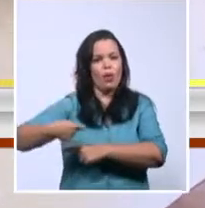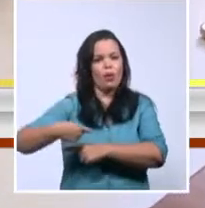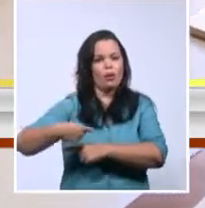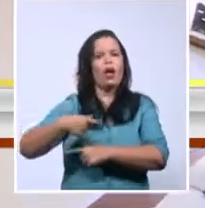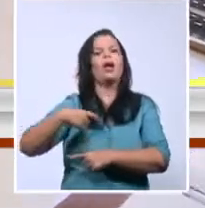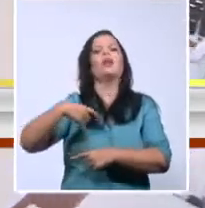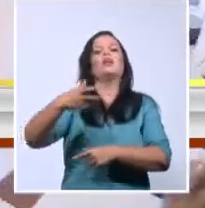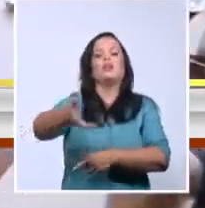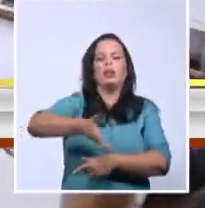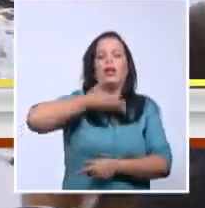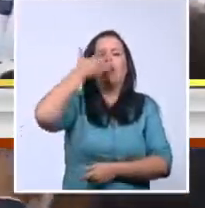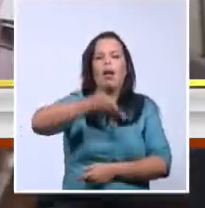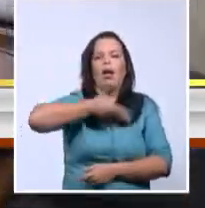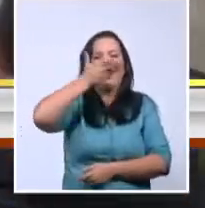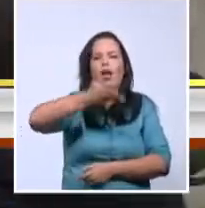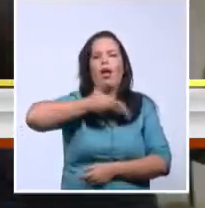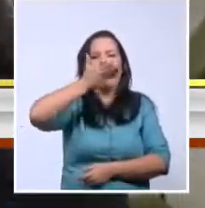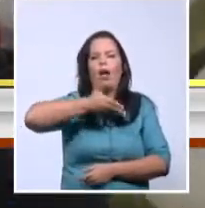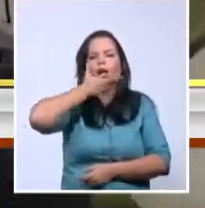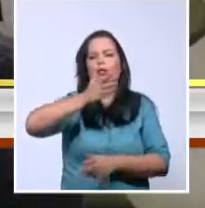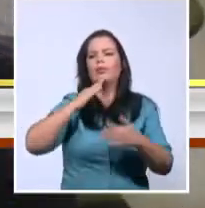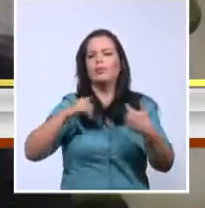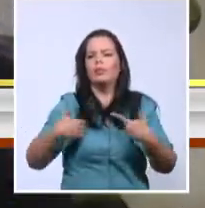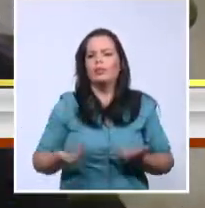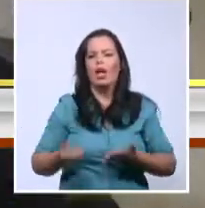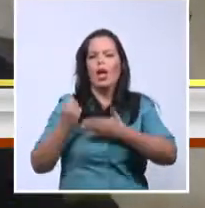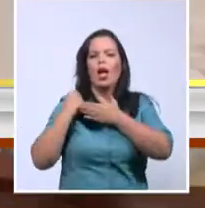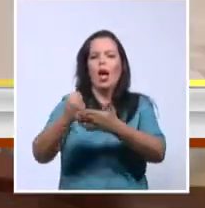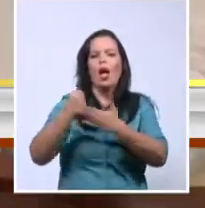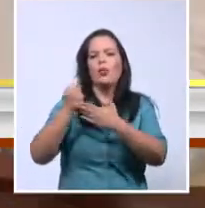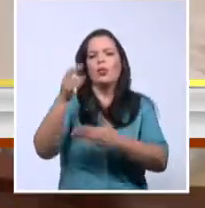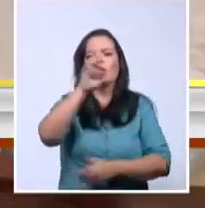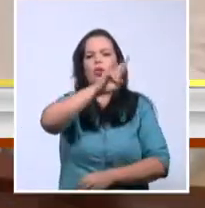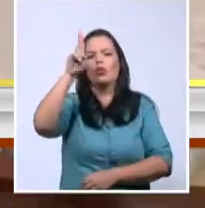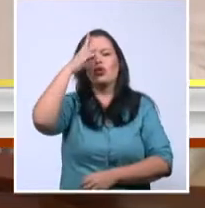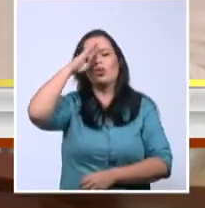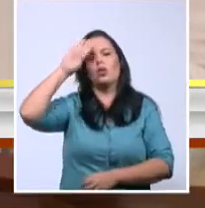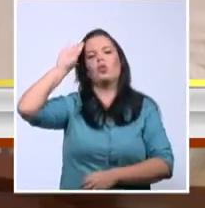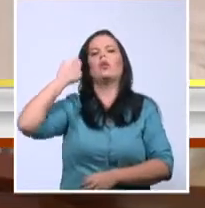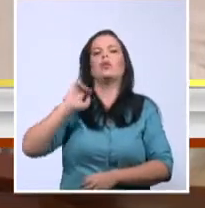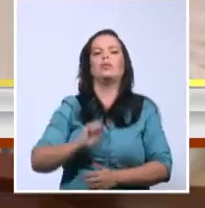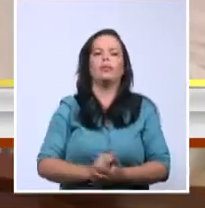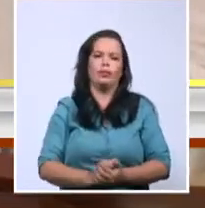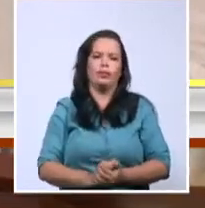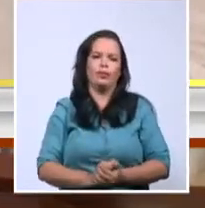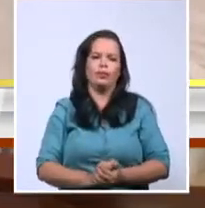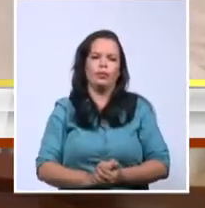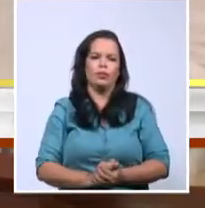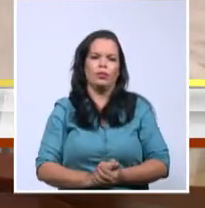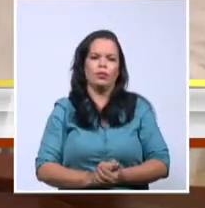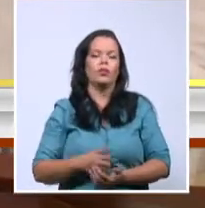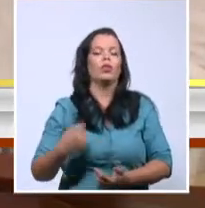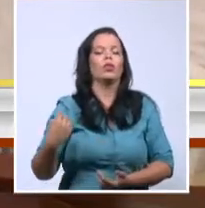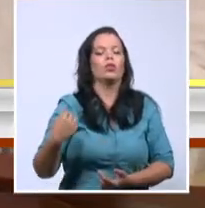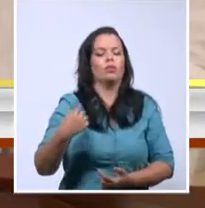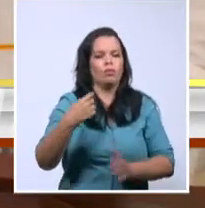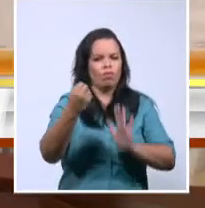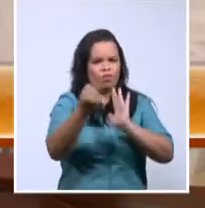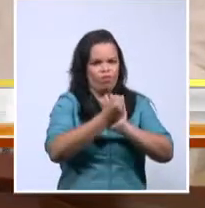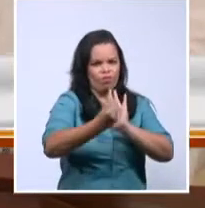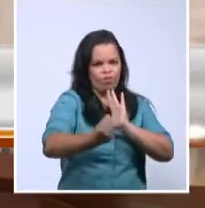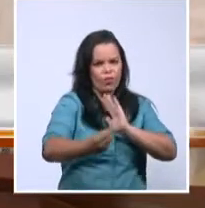esa asociación en apoyo a la Revolución Cubana. Ratificamos que el diálogo con el pueblo ha sido una práctica de